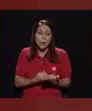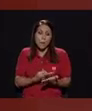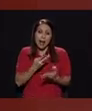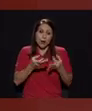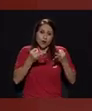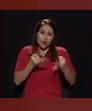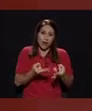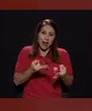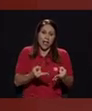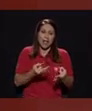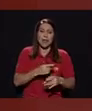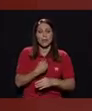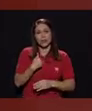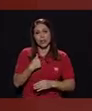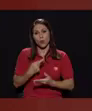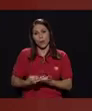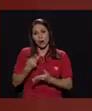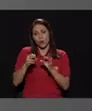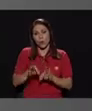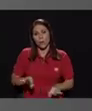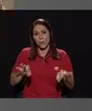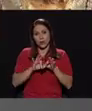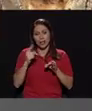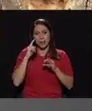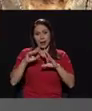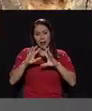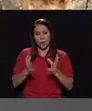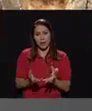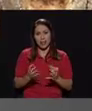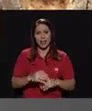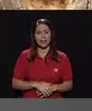sino que tiene un valor muy importante para la humanidad.